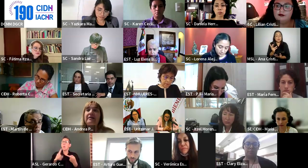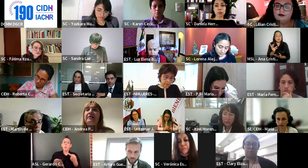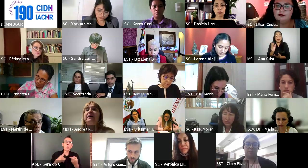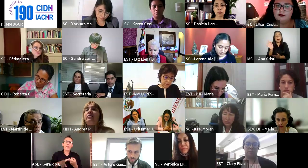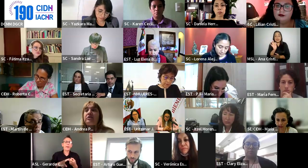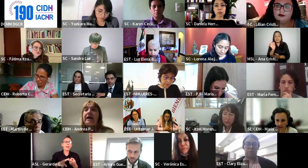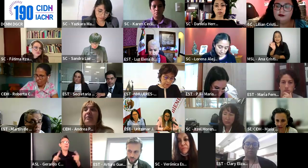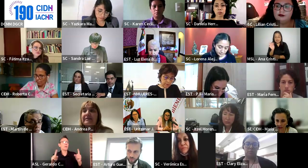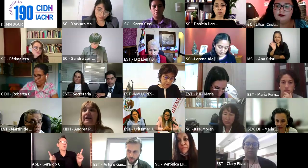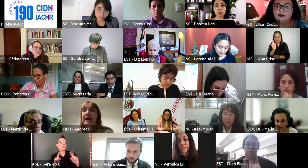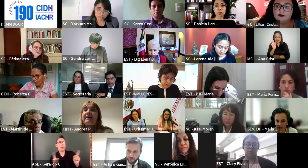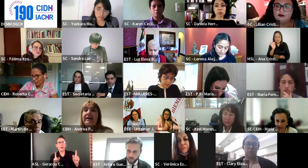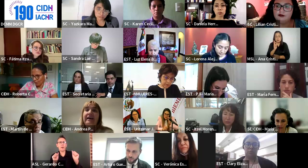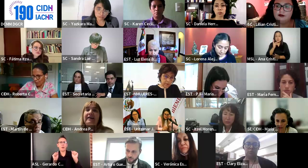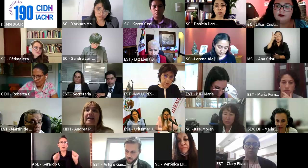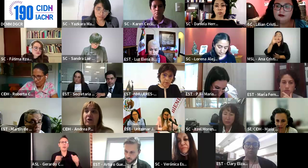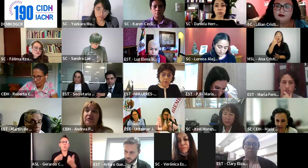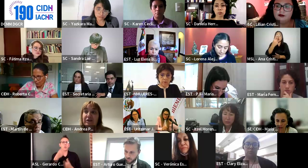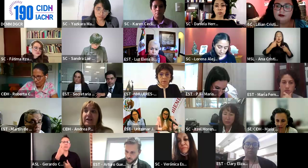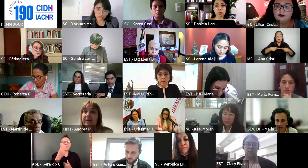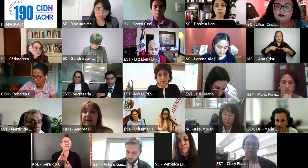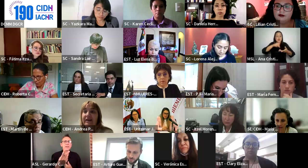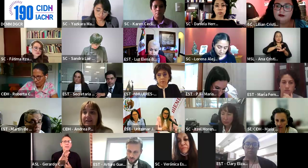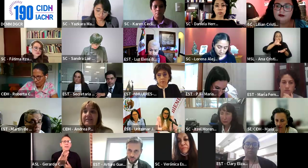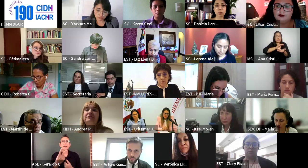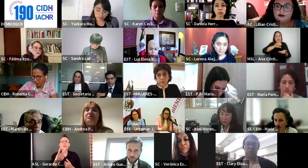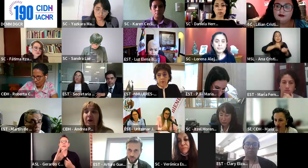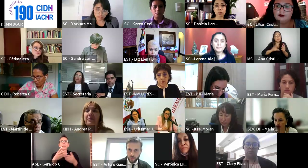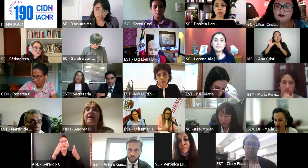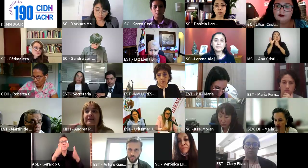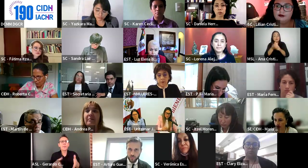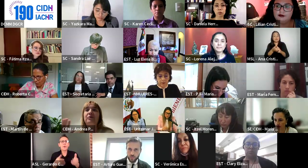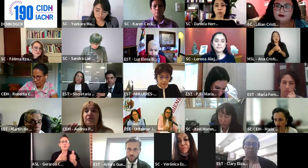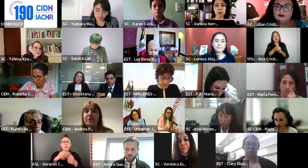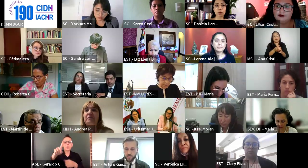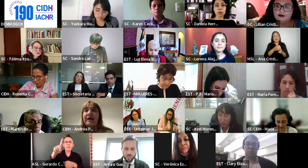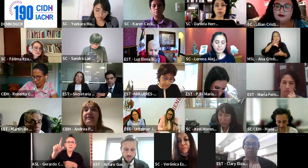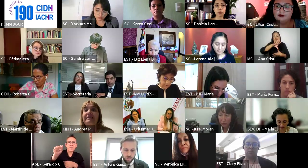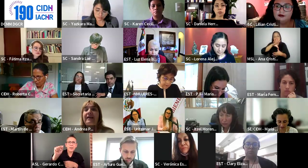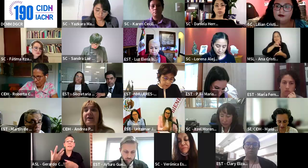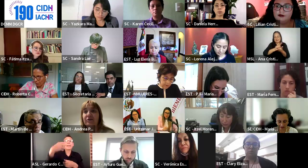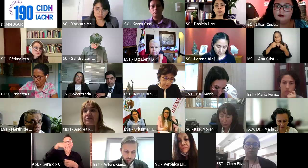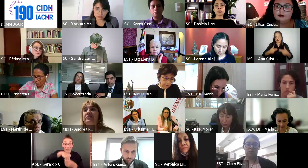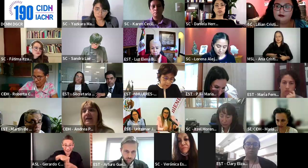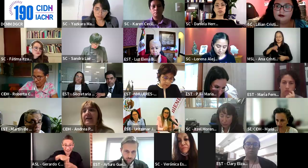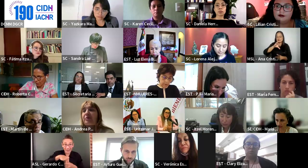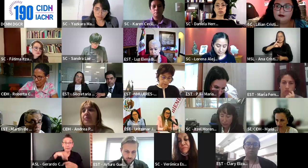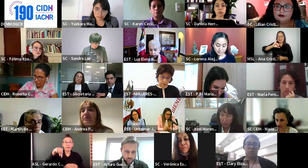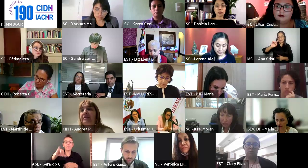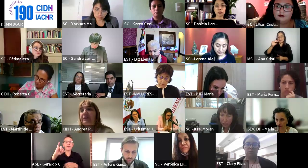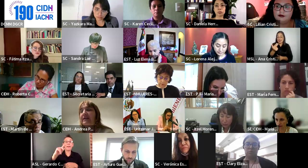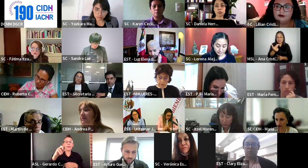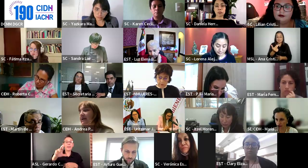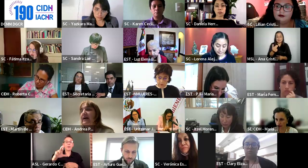persona con discapacidad en la Comisión Interamericana. Todavía estamos bastante lejos en el